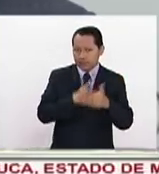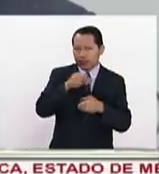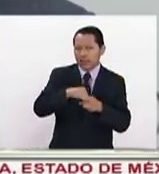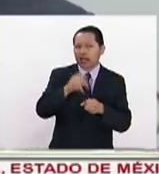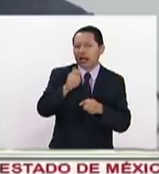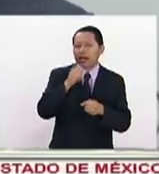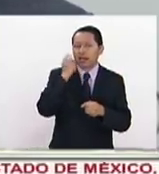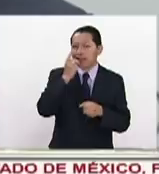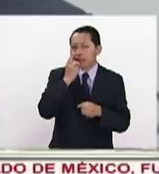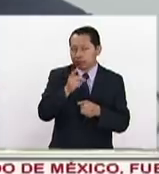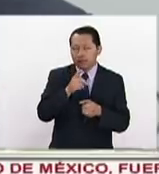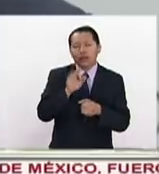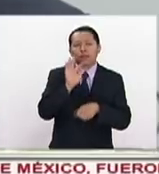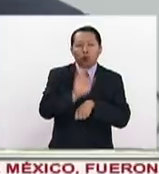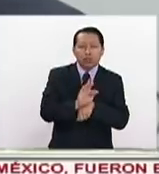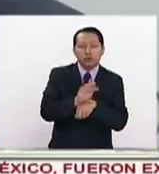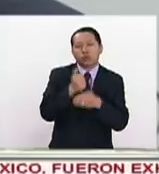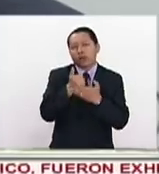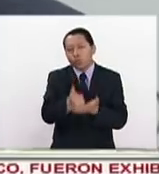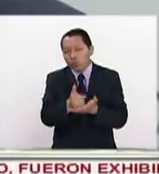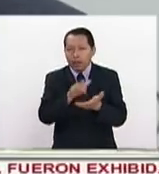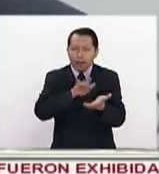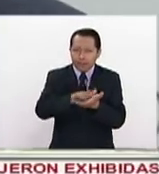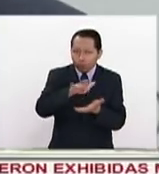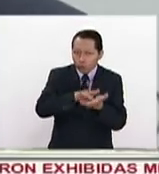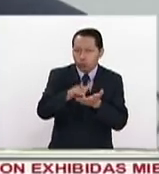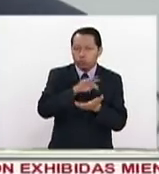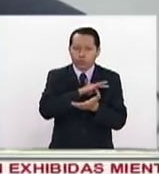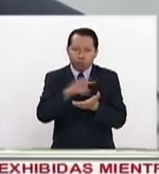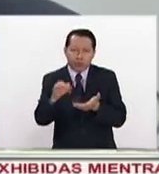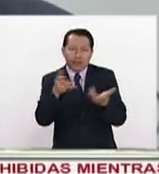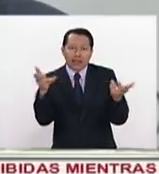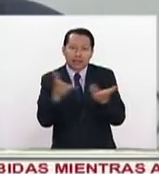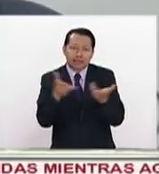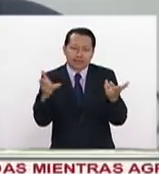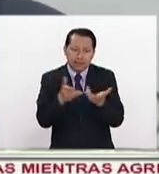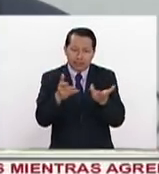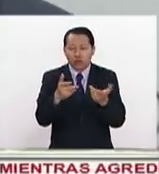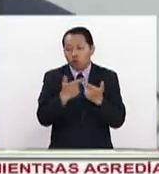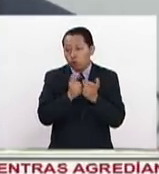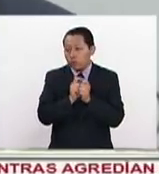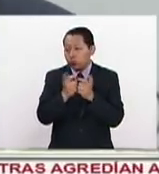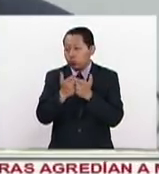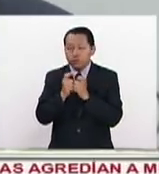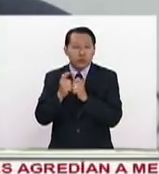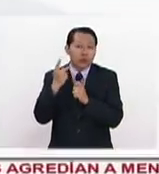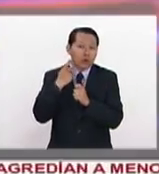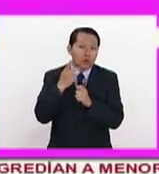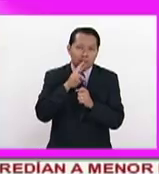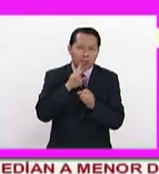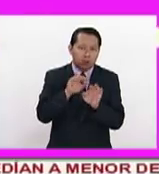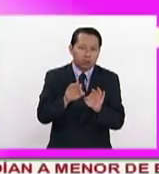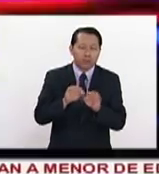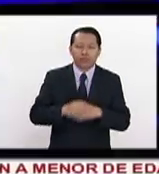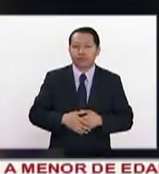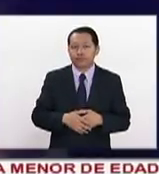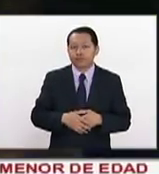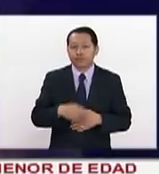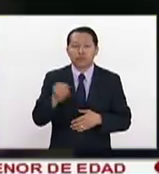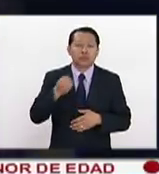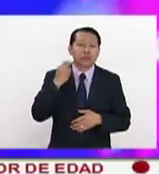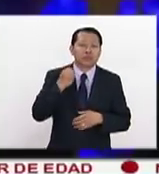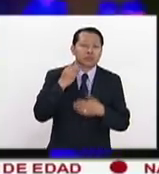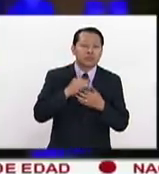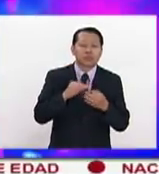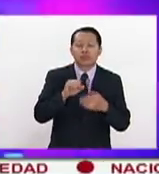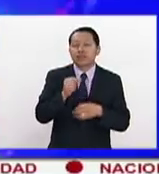de protección, de ayuda y de colaboración para que éste se desarrolle por los actores políticos de la mejor manera. En conferencia de prensa, el